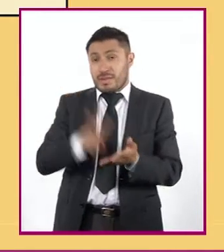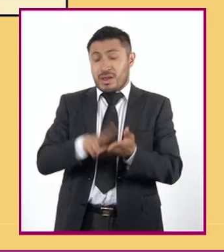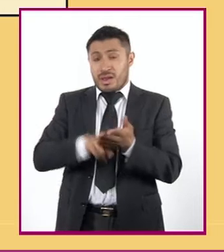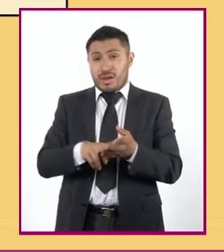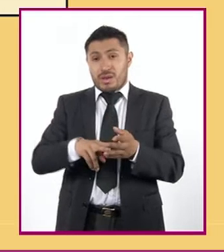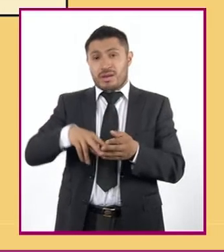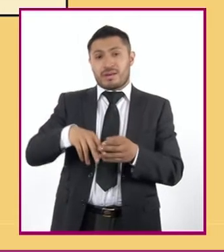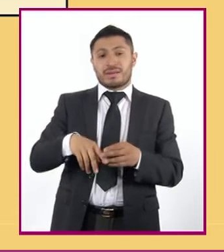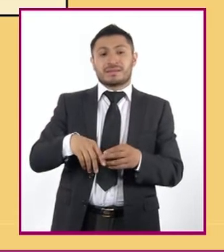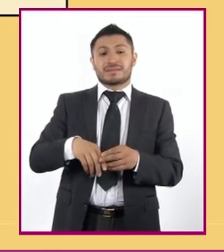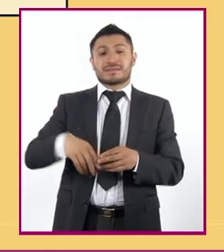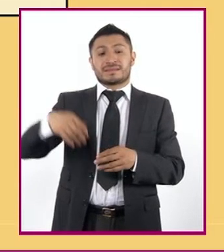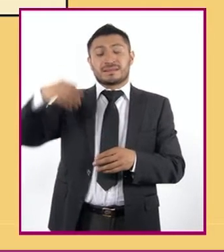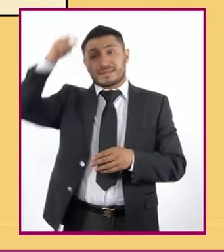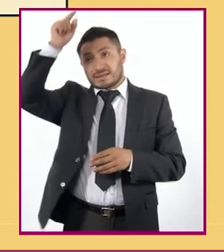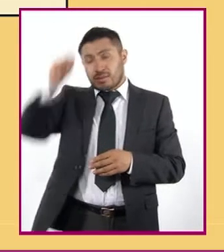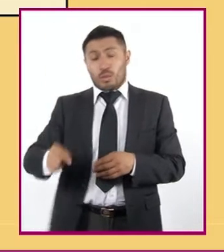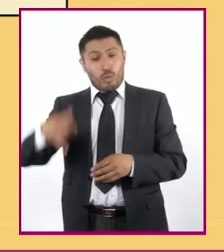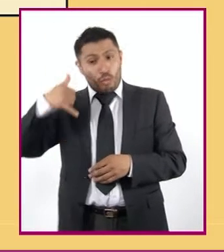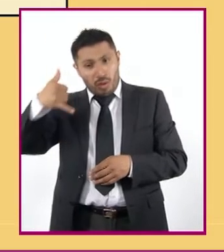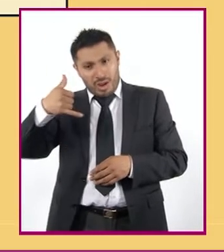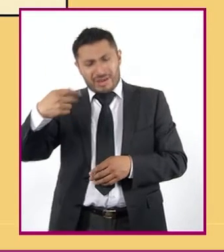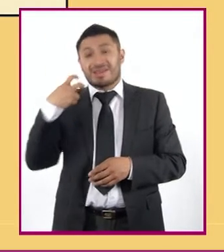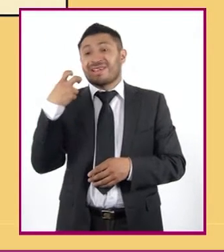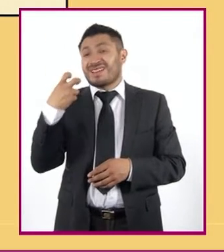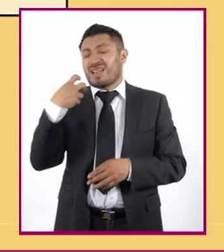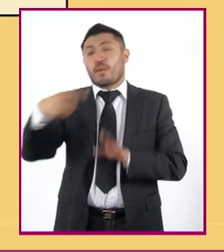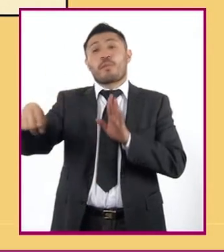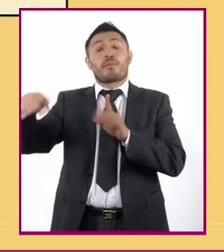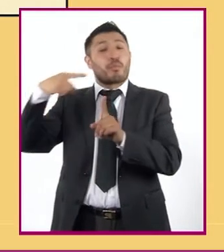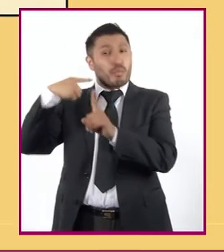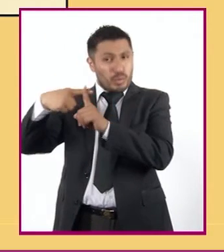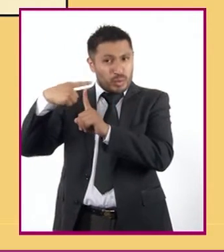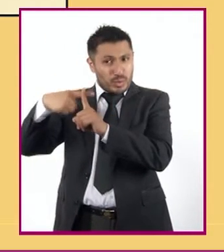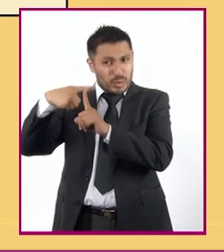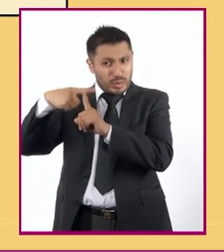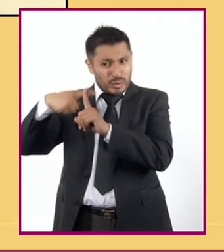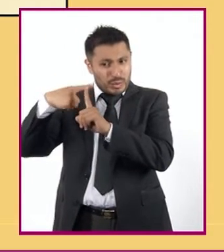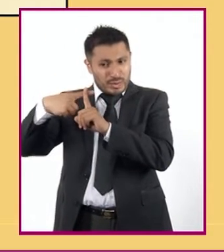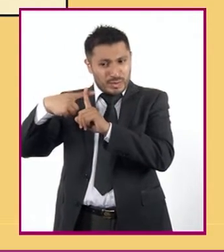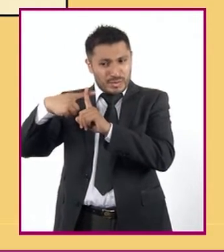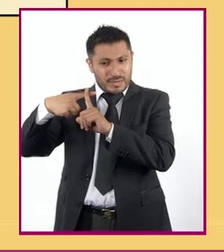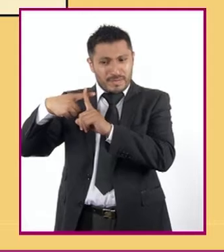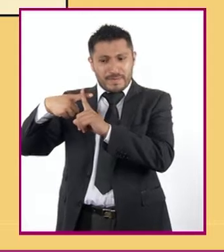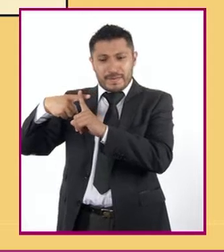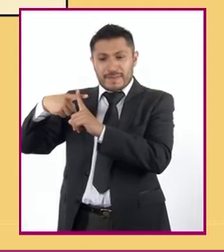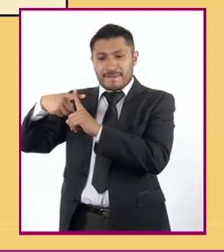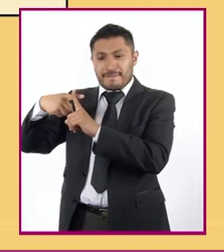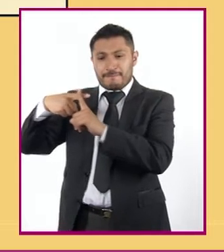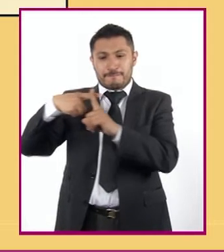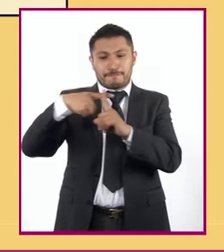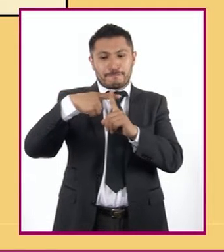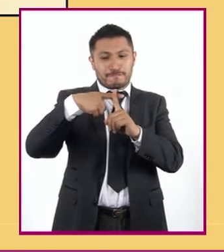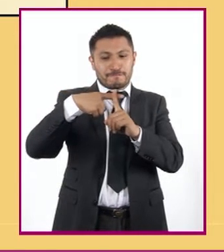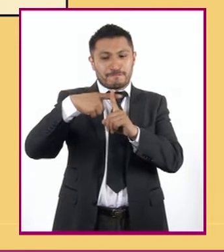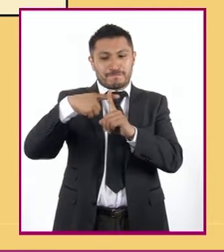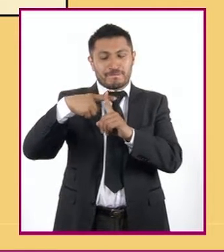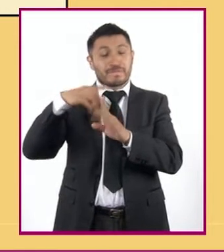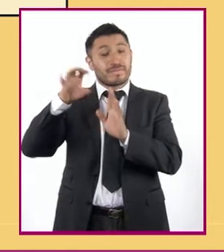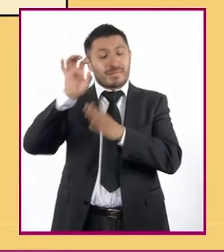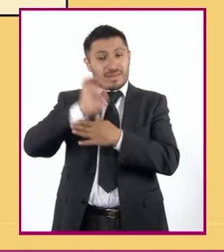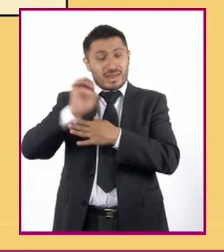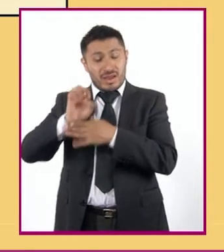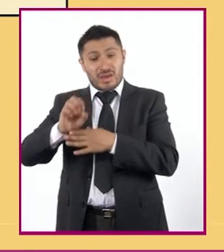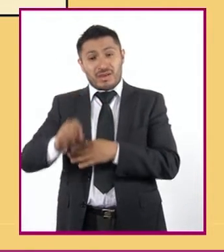Y, serán positivos. Por lo que, para el vértice A, las coordenadas